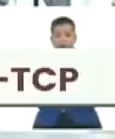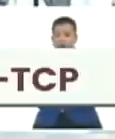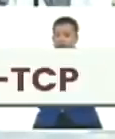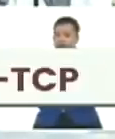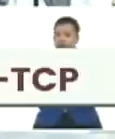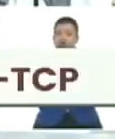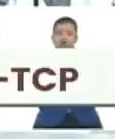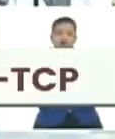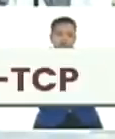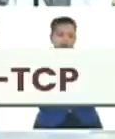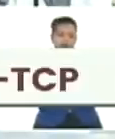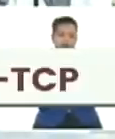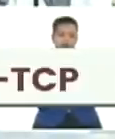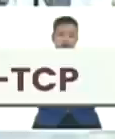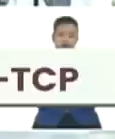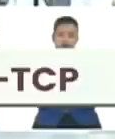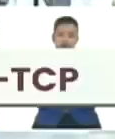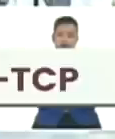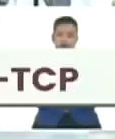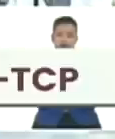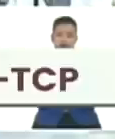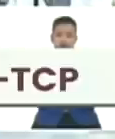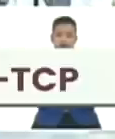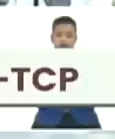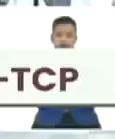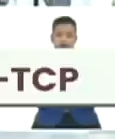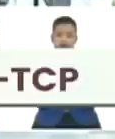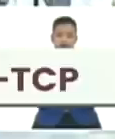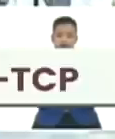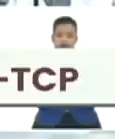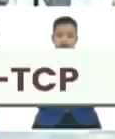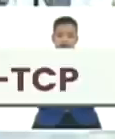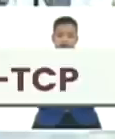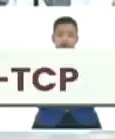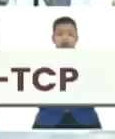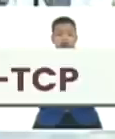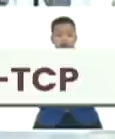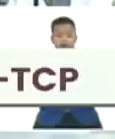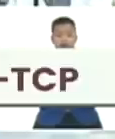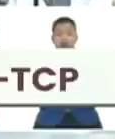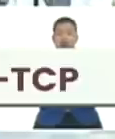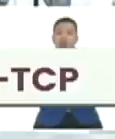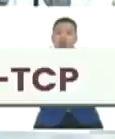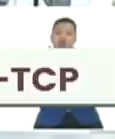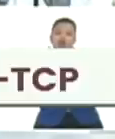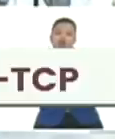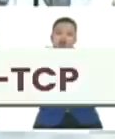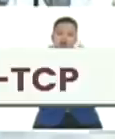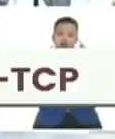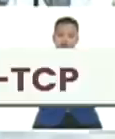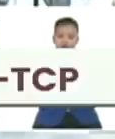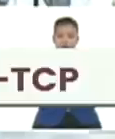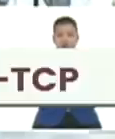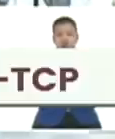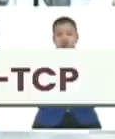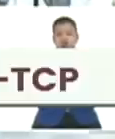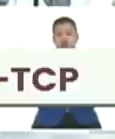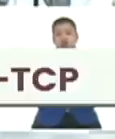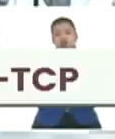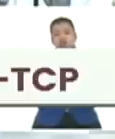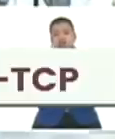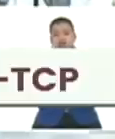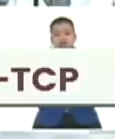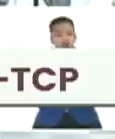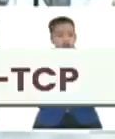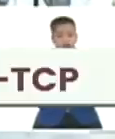y con todas las sanciones que ha implantado está dañando la economía global, la misma economía norteamericana,